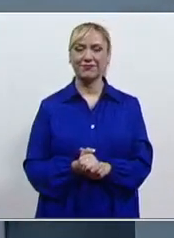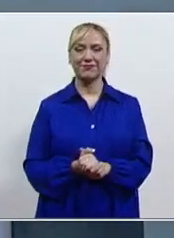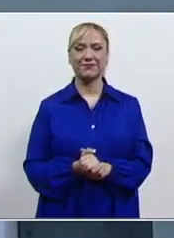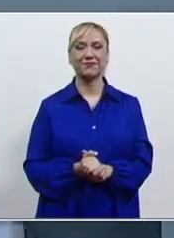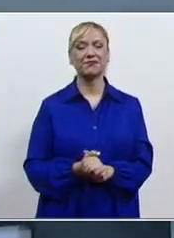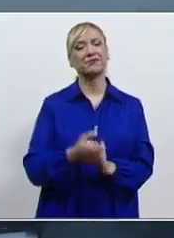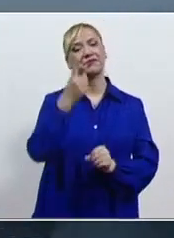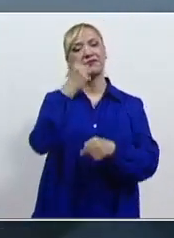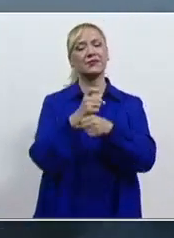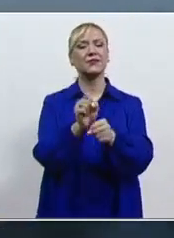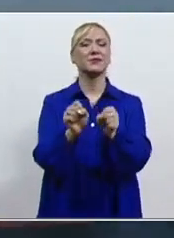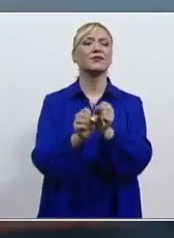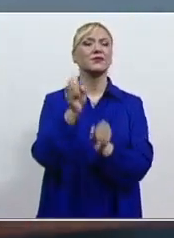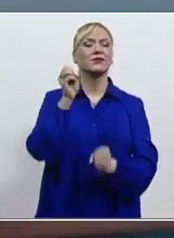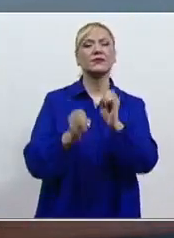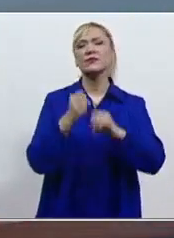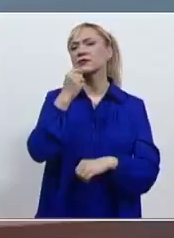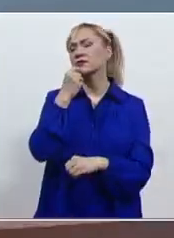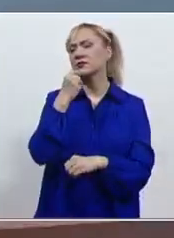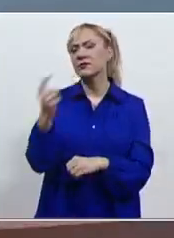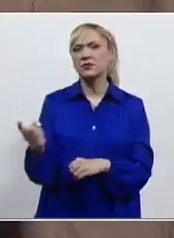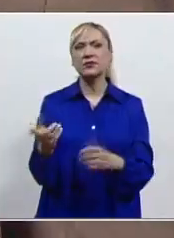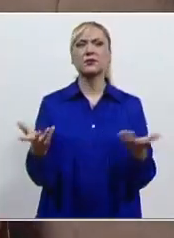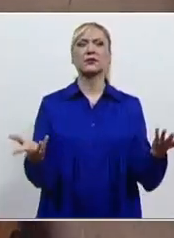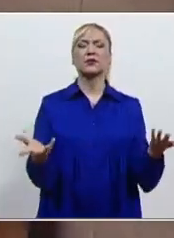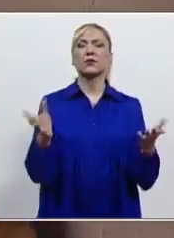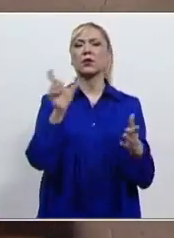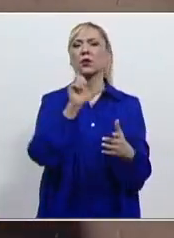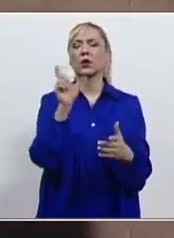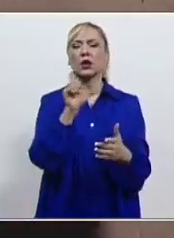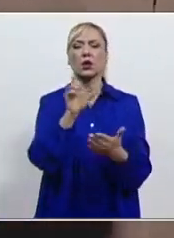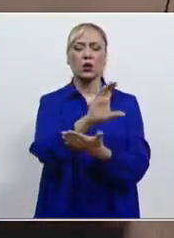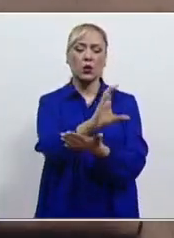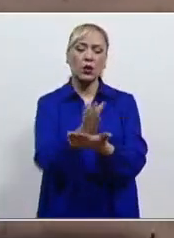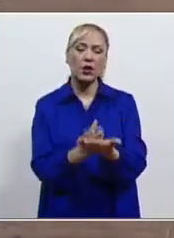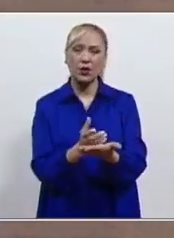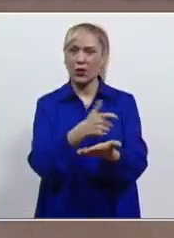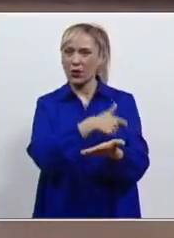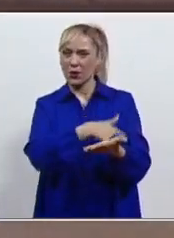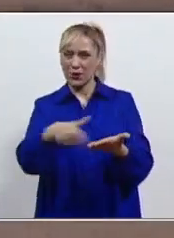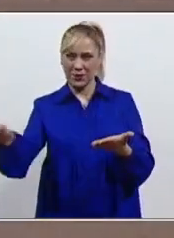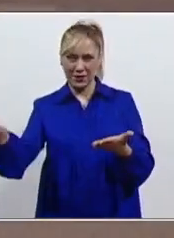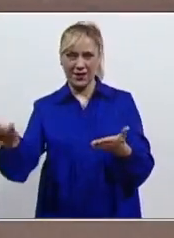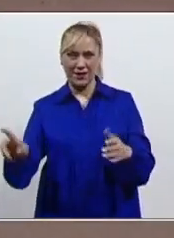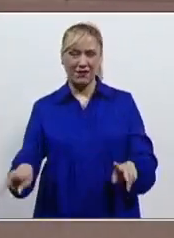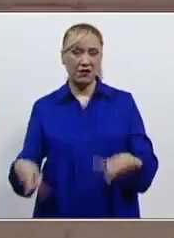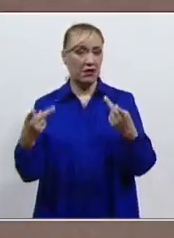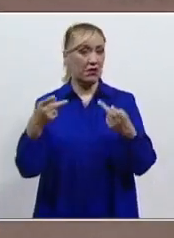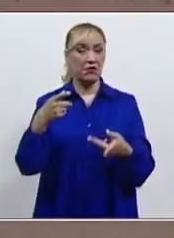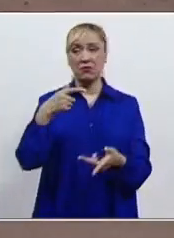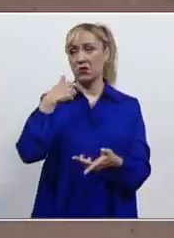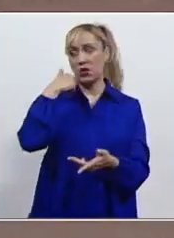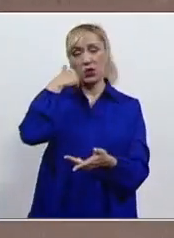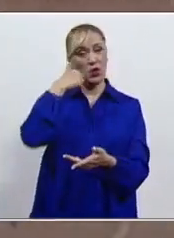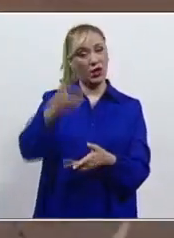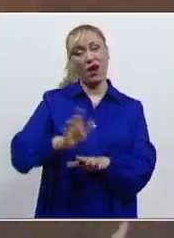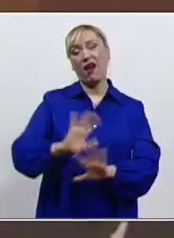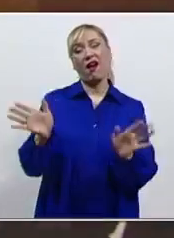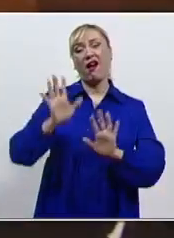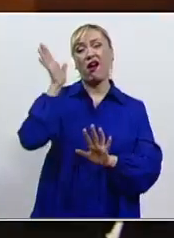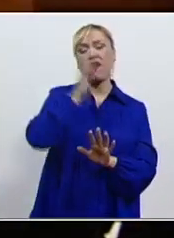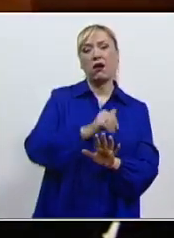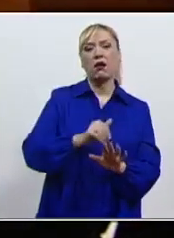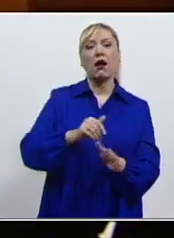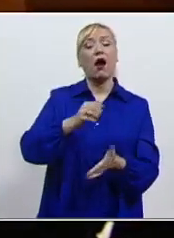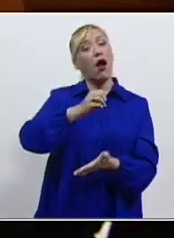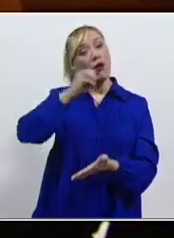La primera sala de la Corte estableció que ante la rescisión de un contrato de compraventa no es procedente condenar a la parte vendedora al pago